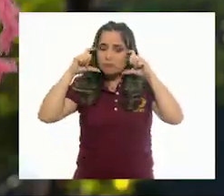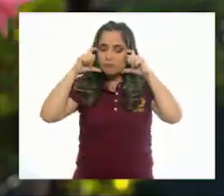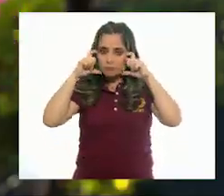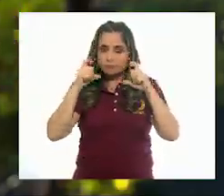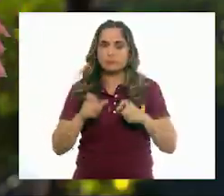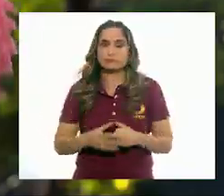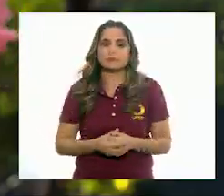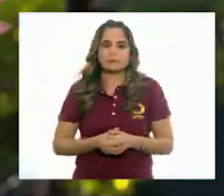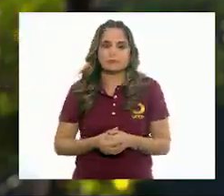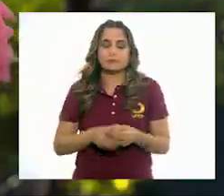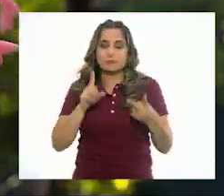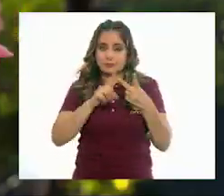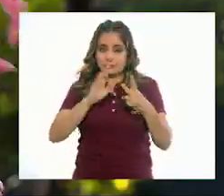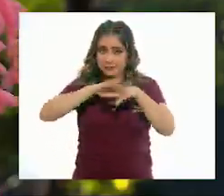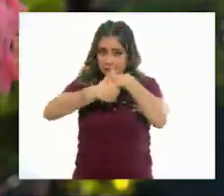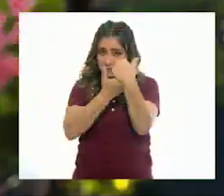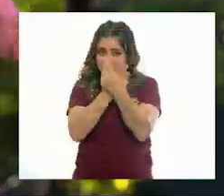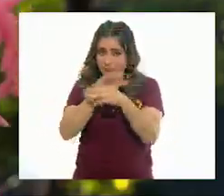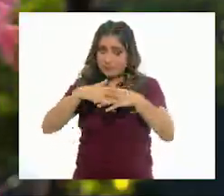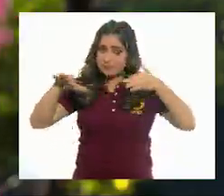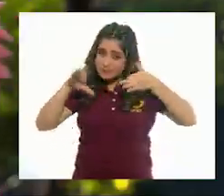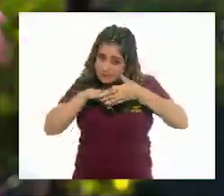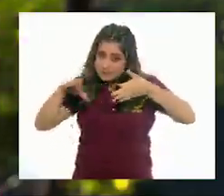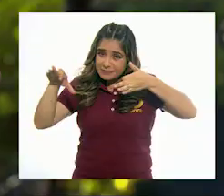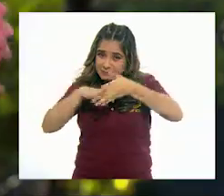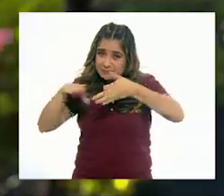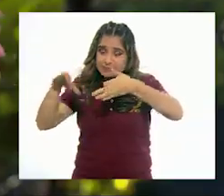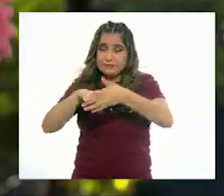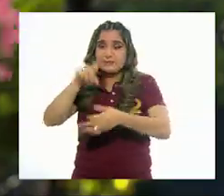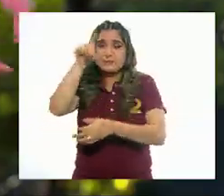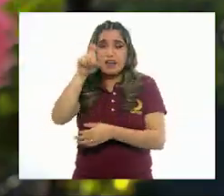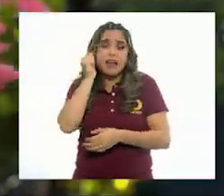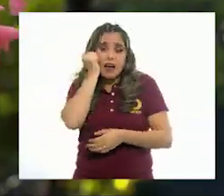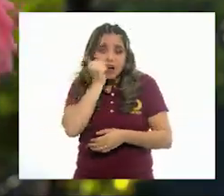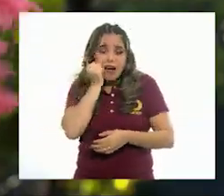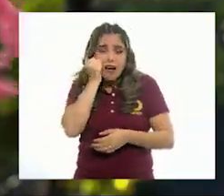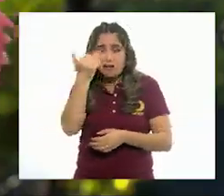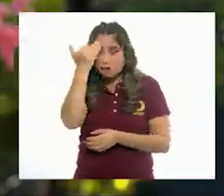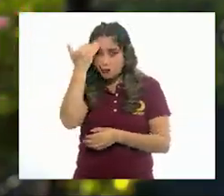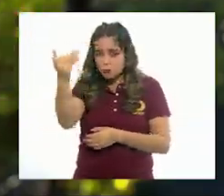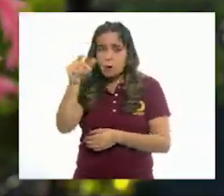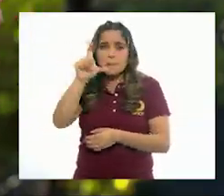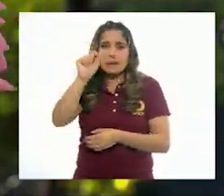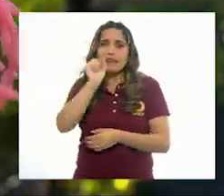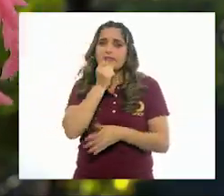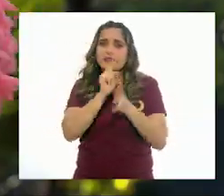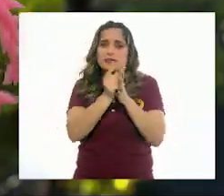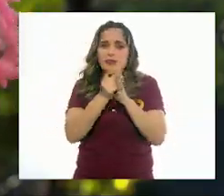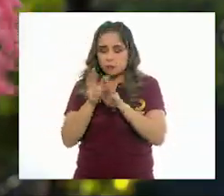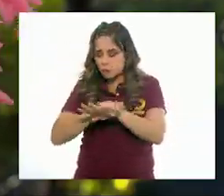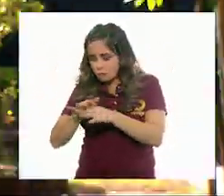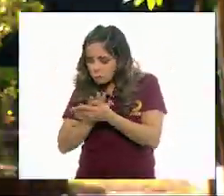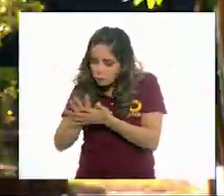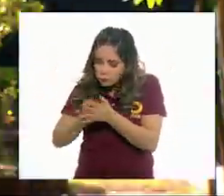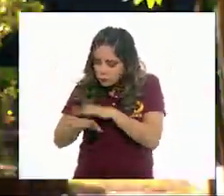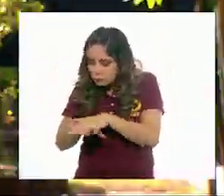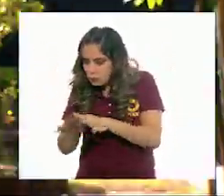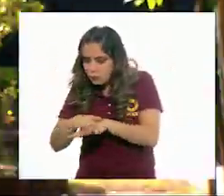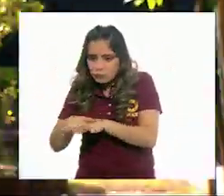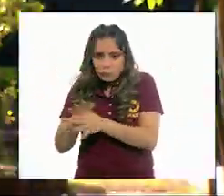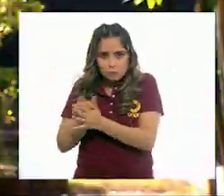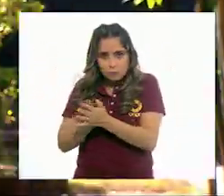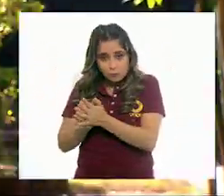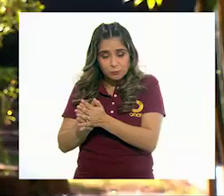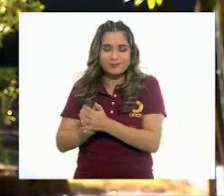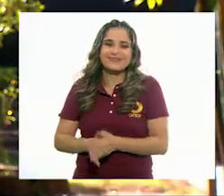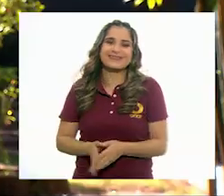cubrebocas. Lava tus manos frecuentemente con agua y con jabón por lo menos durante 20 segundos. Ahora